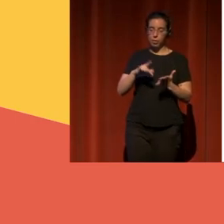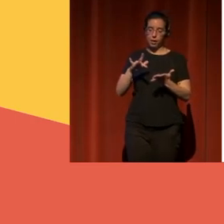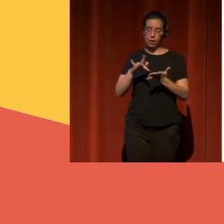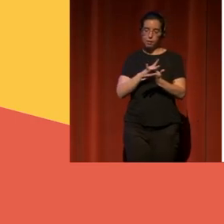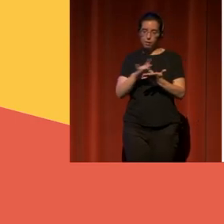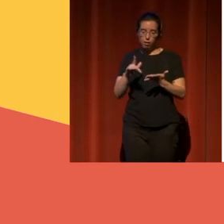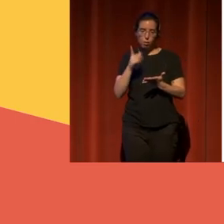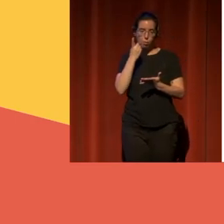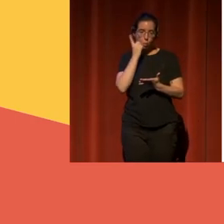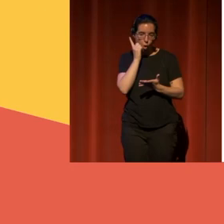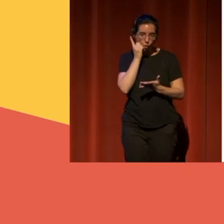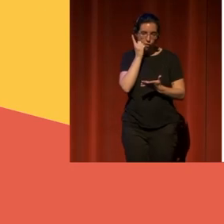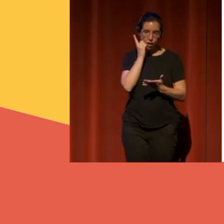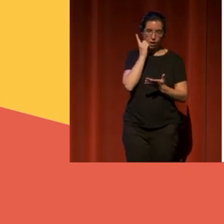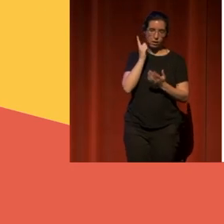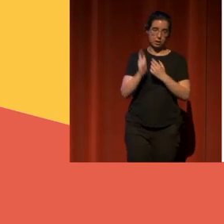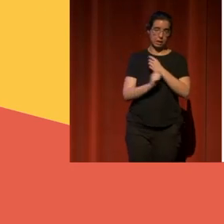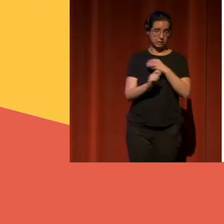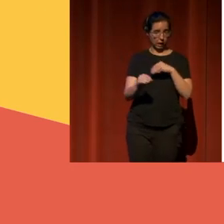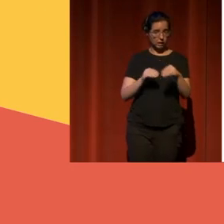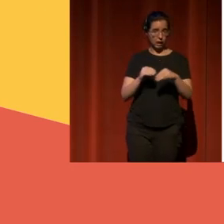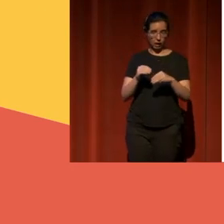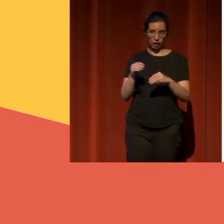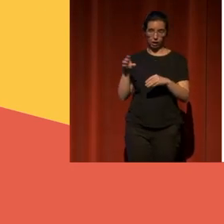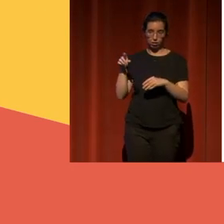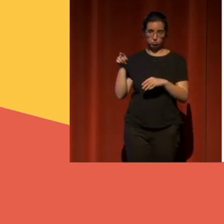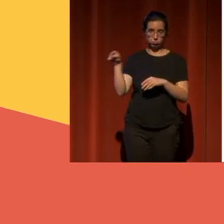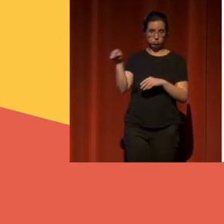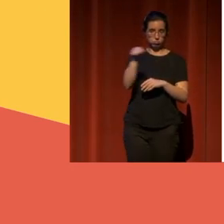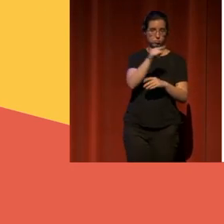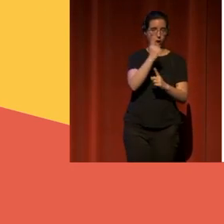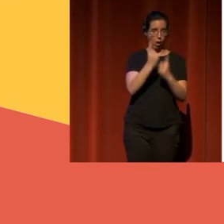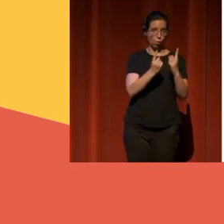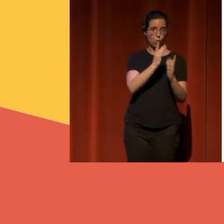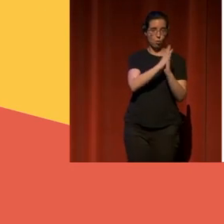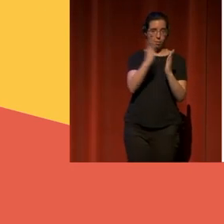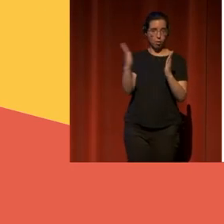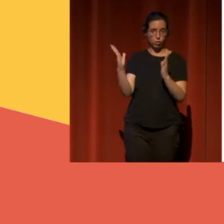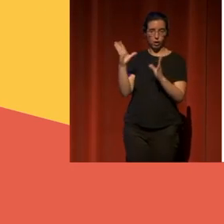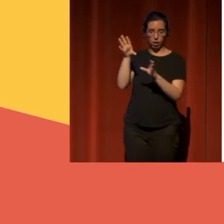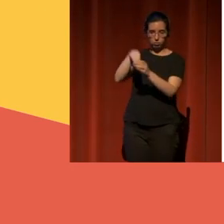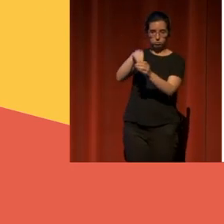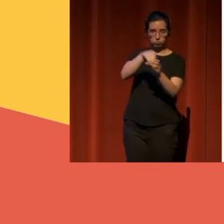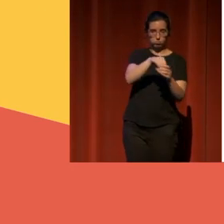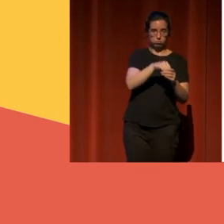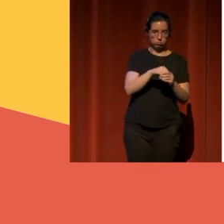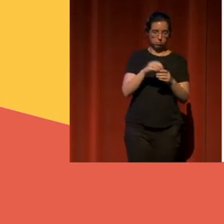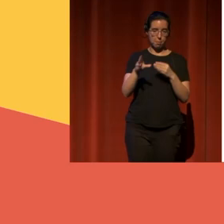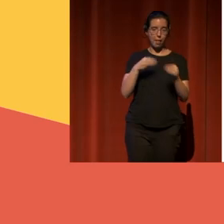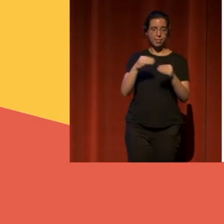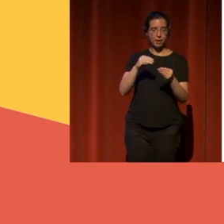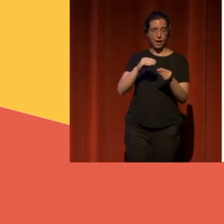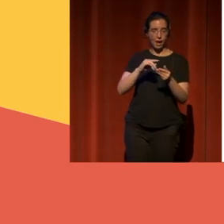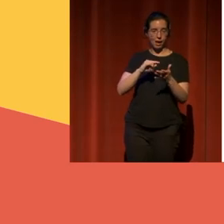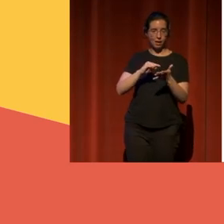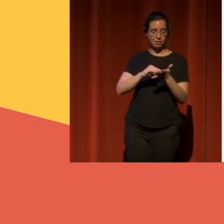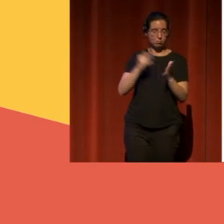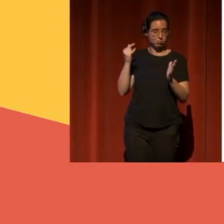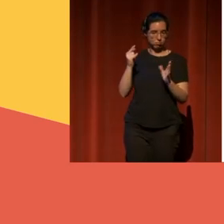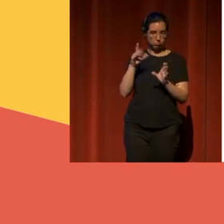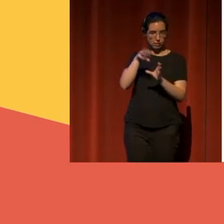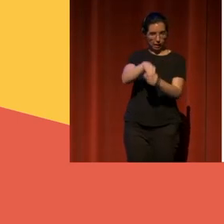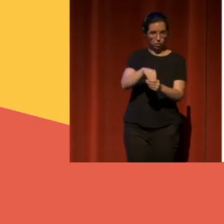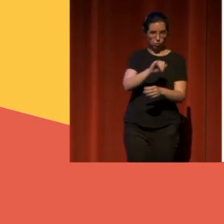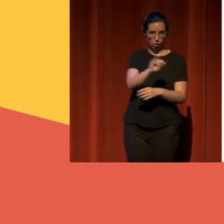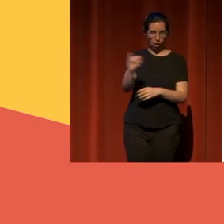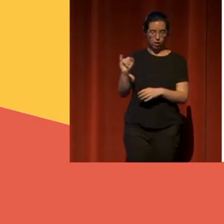ser una buena estrategia, igual que ya se viene haciendo en las bibliotecas con otro tipo de materiales también electrónicos. Importante